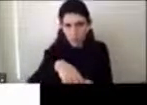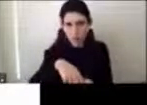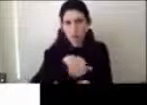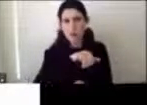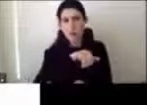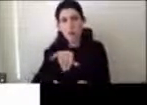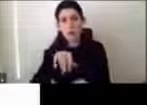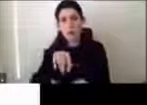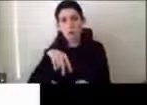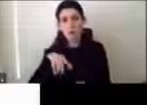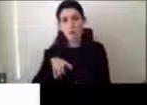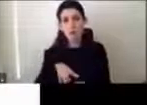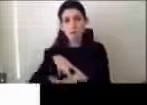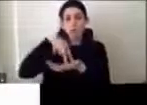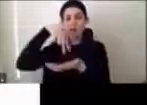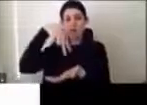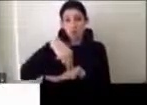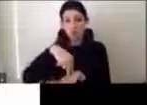puedo